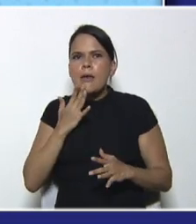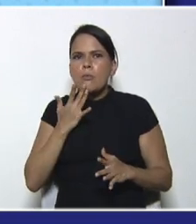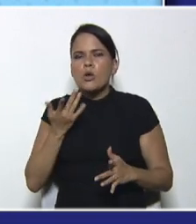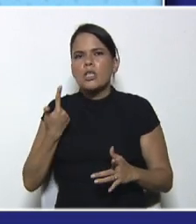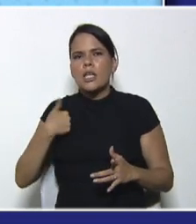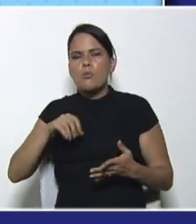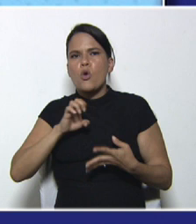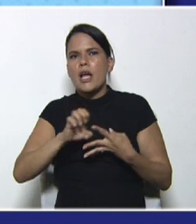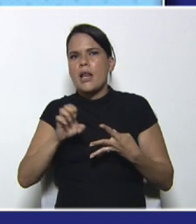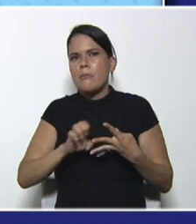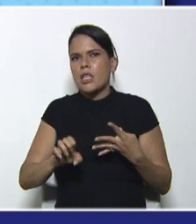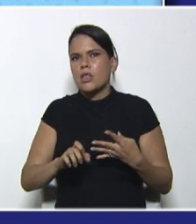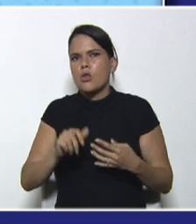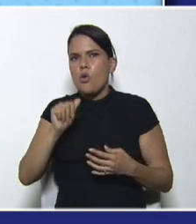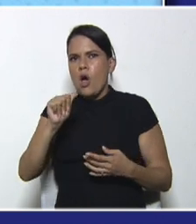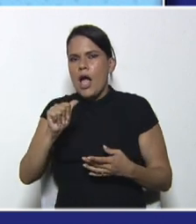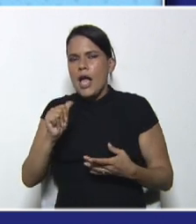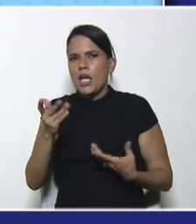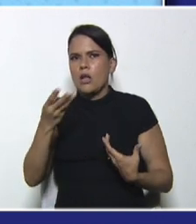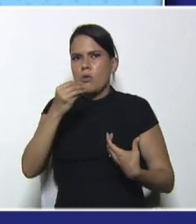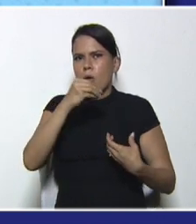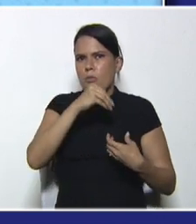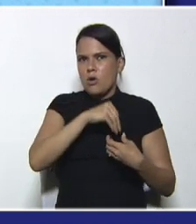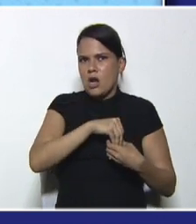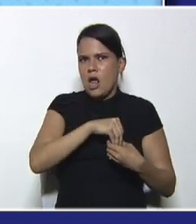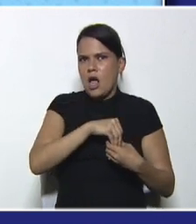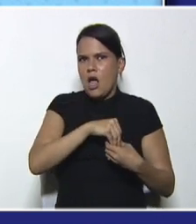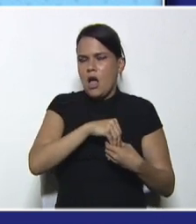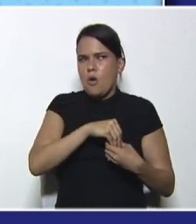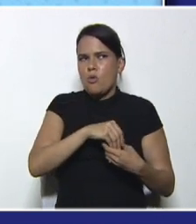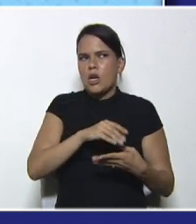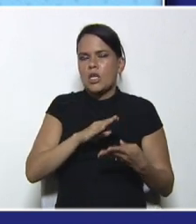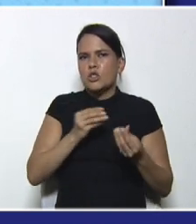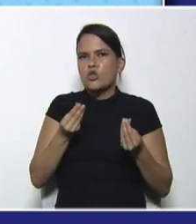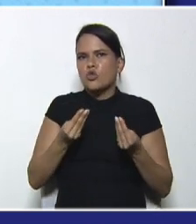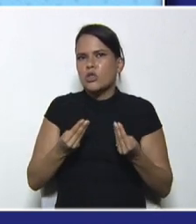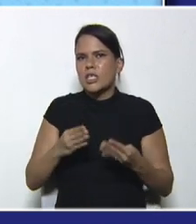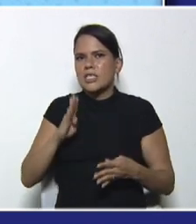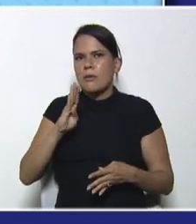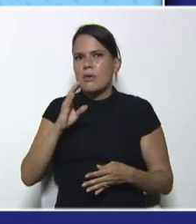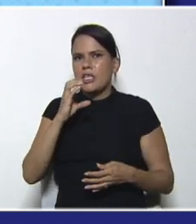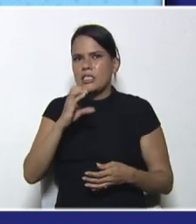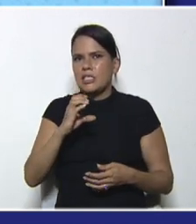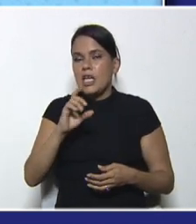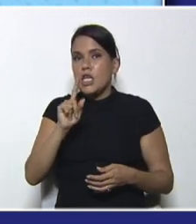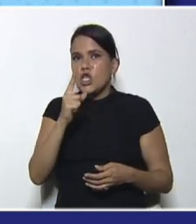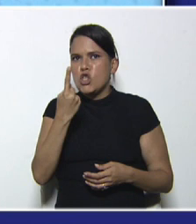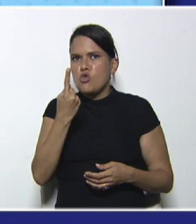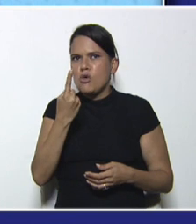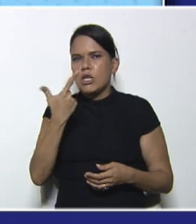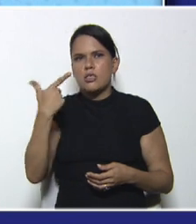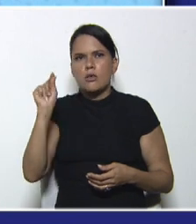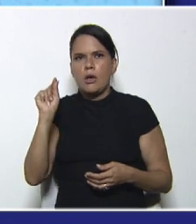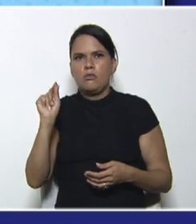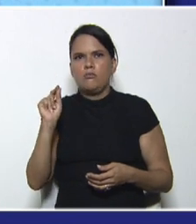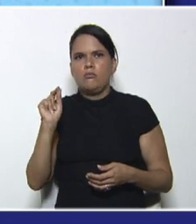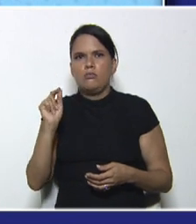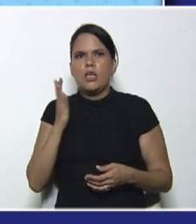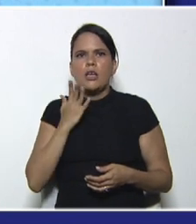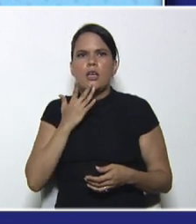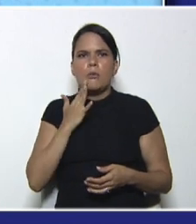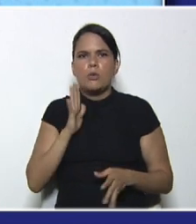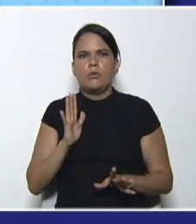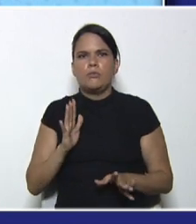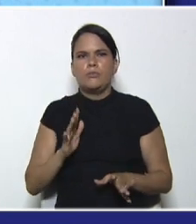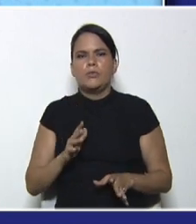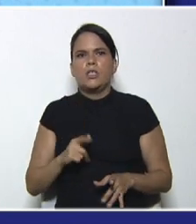que lo voy a agregar a una sustancia BC y una de ellas va a salir. O sea,